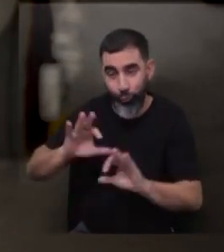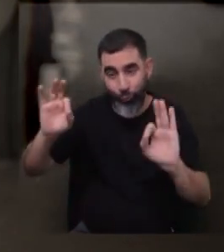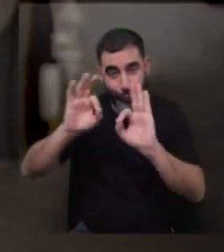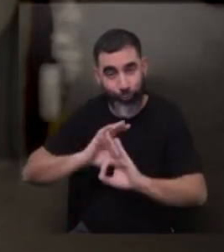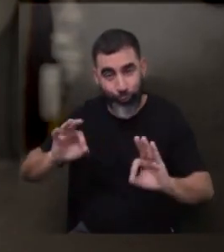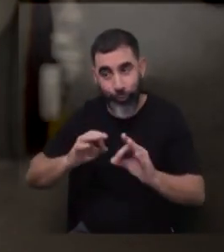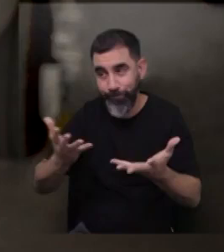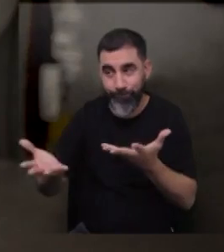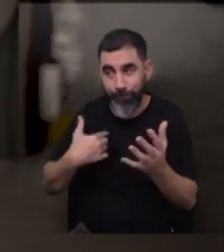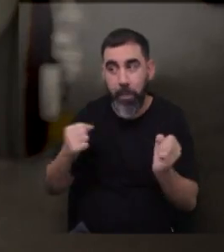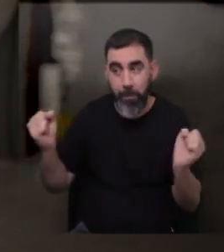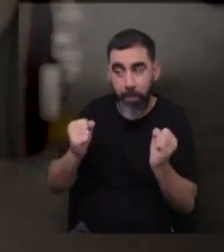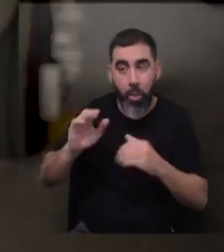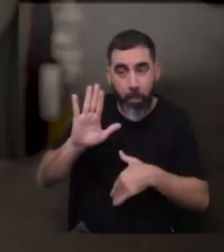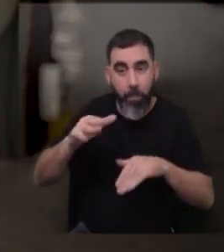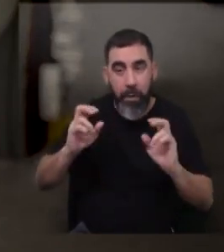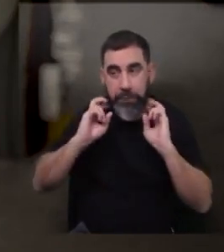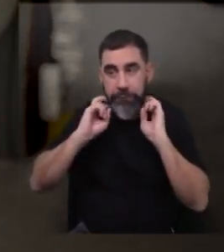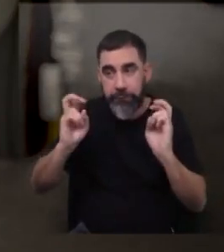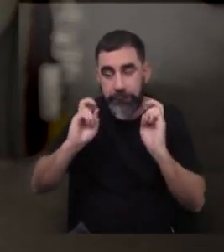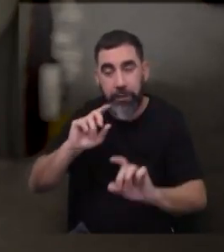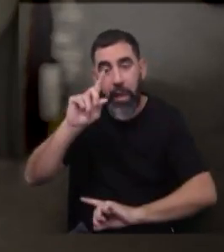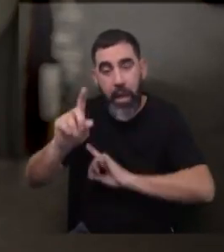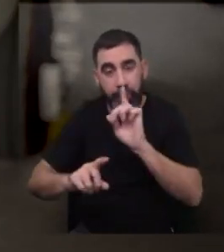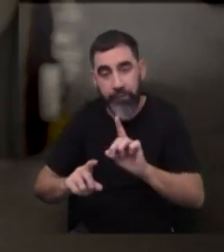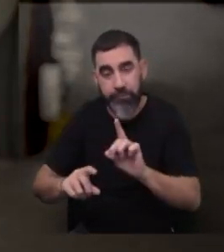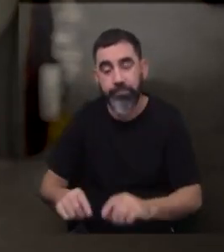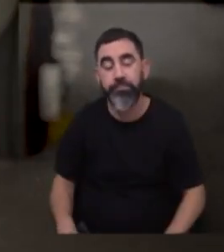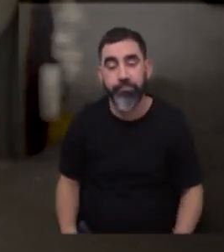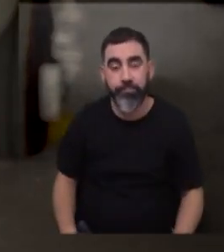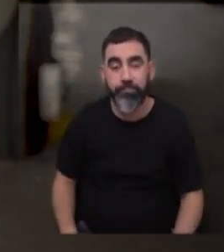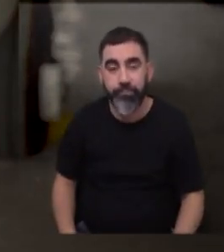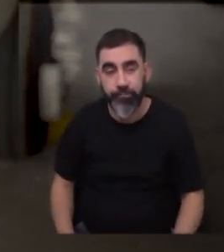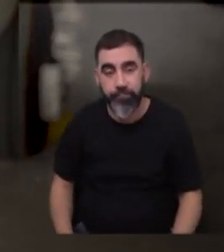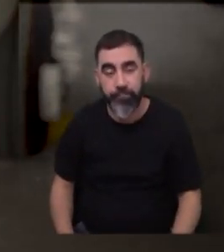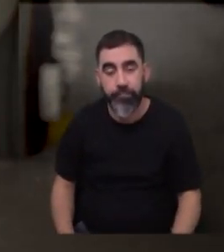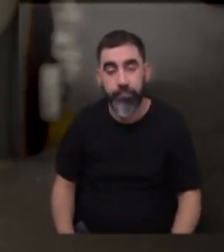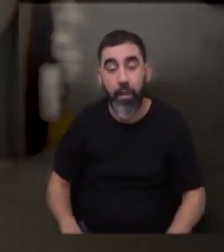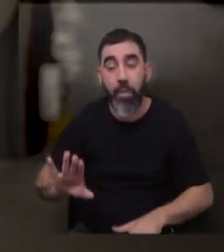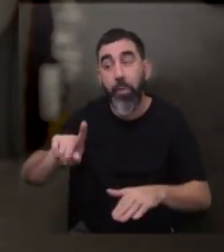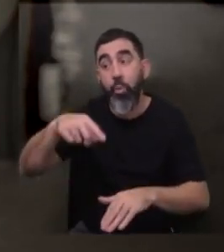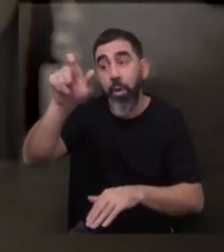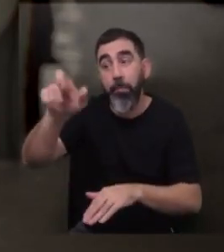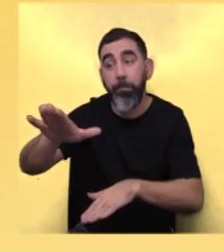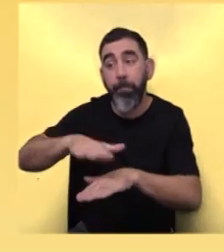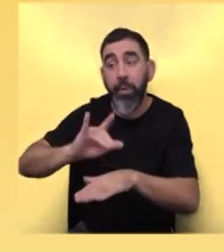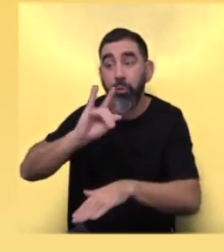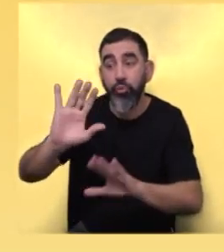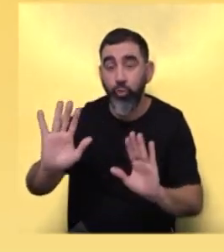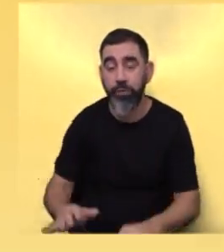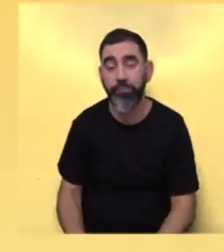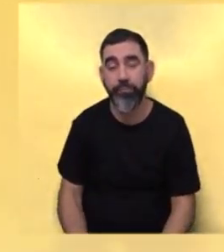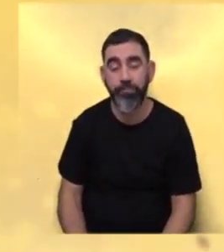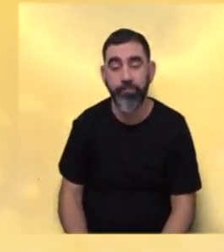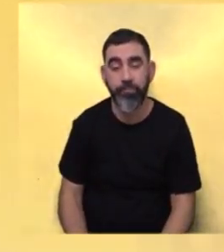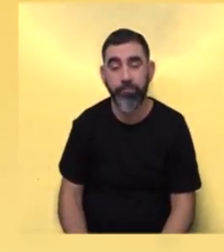esta situación. Y ahí me senté en ese avión y bueno, y quedé a expensas de lo que haga la persona que está adelante.